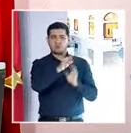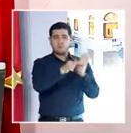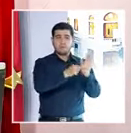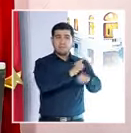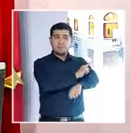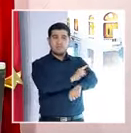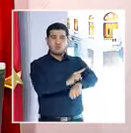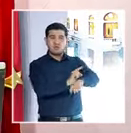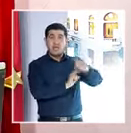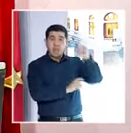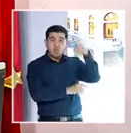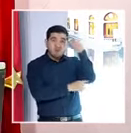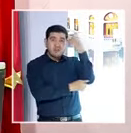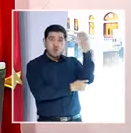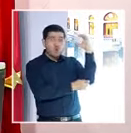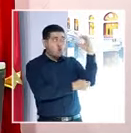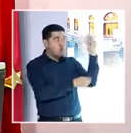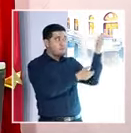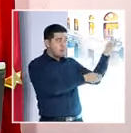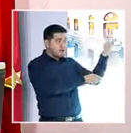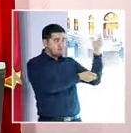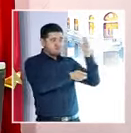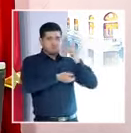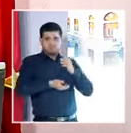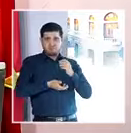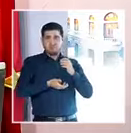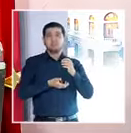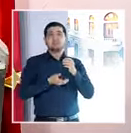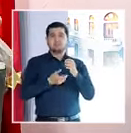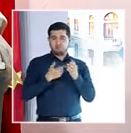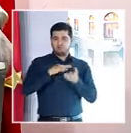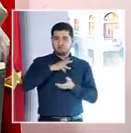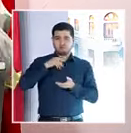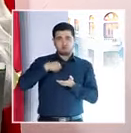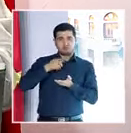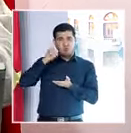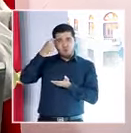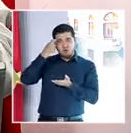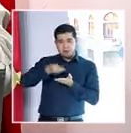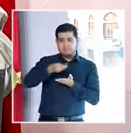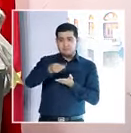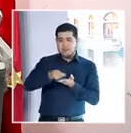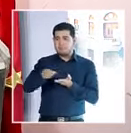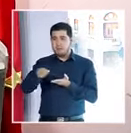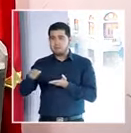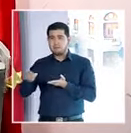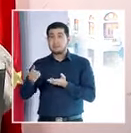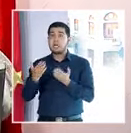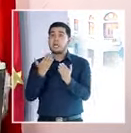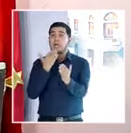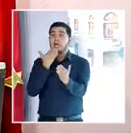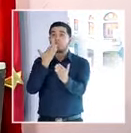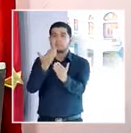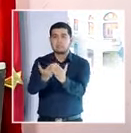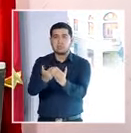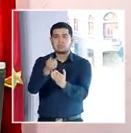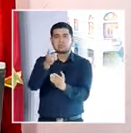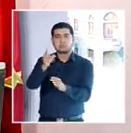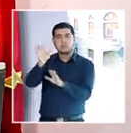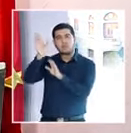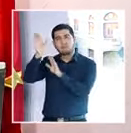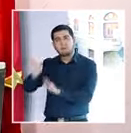54.000 millones de pesos. Resaltar aquí el acompañamiento permanente de los señores congresistas del departamento